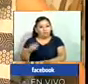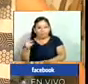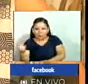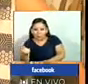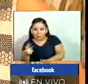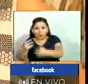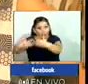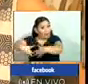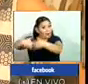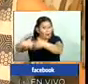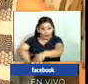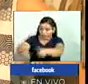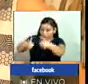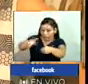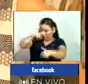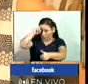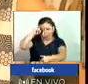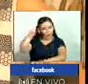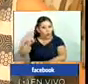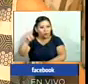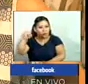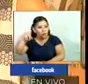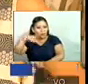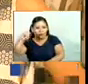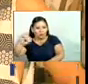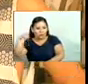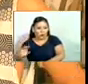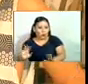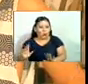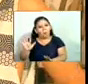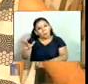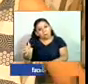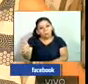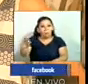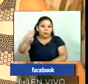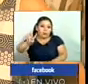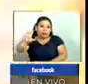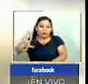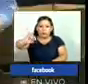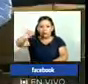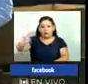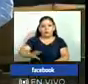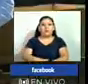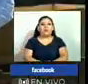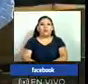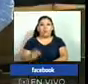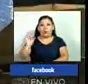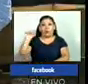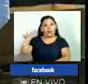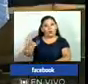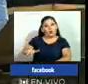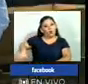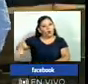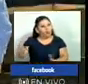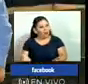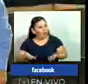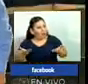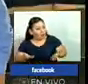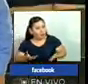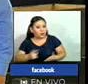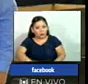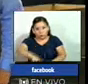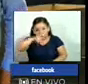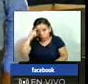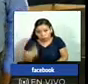empresas no estaban trabajando al 100% estaban trabajando a un 25% 50% en estos talleres se trabaja a todo